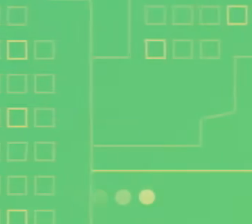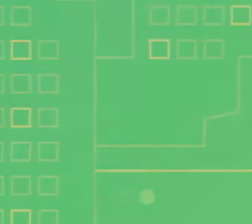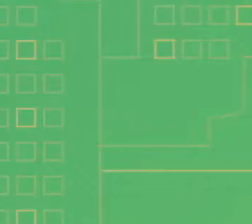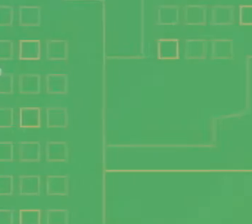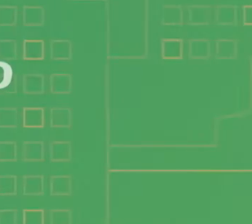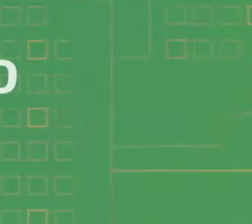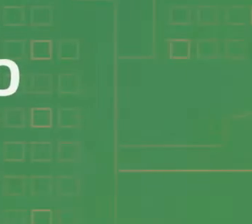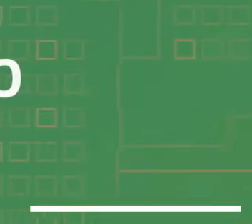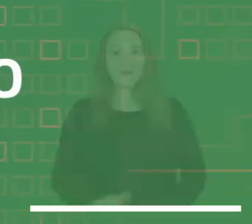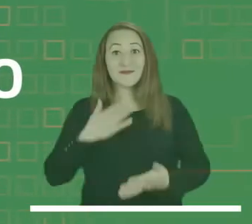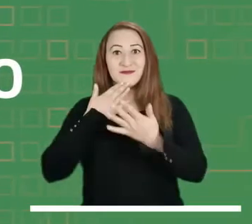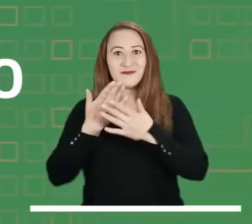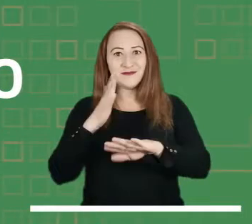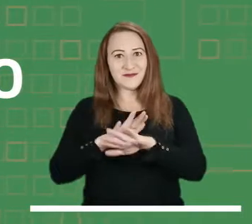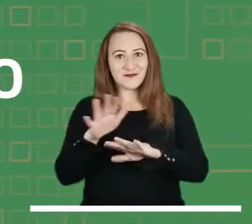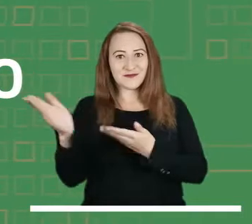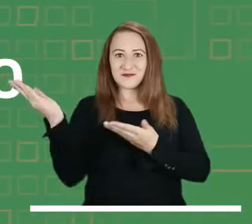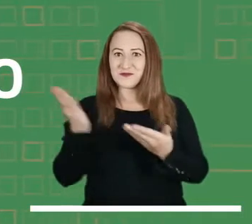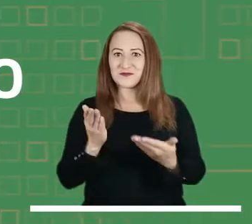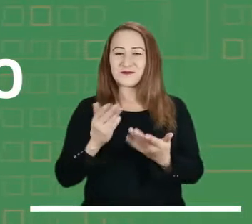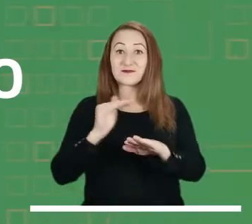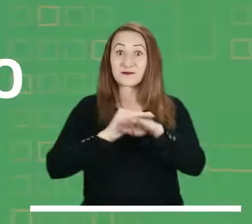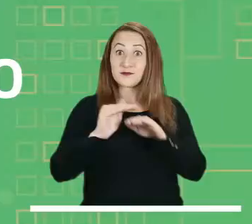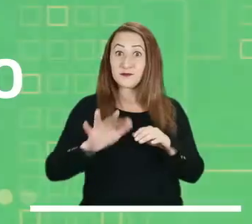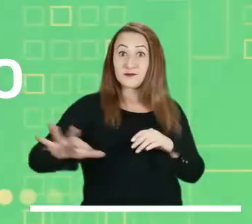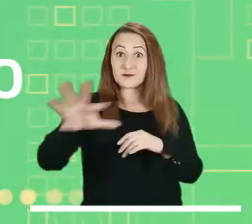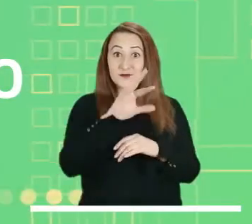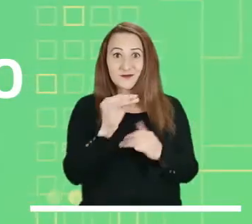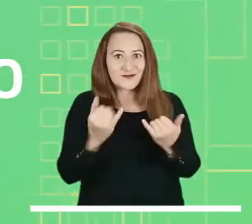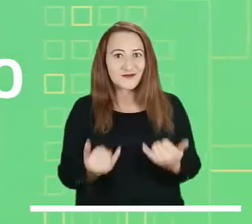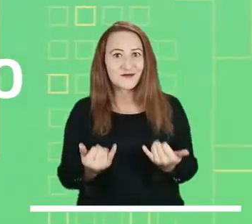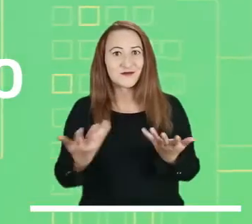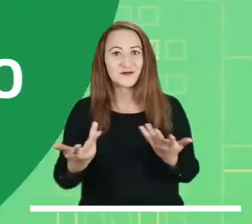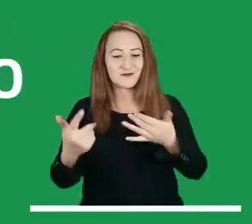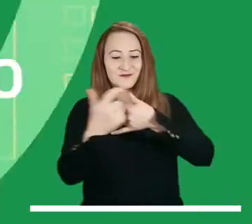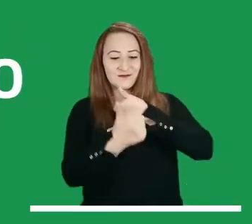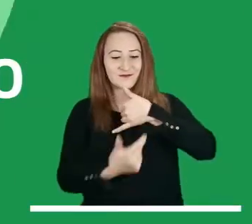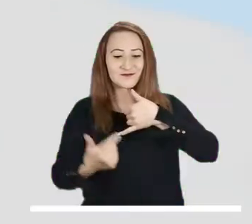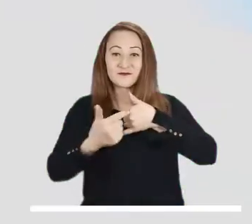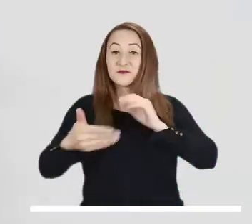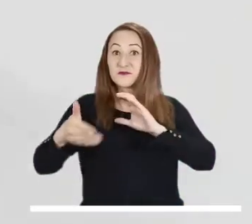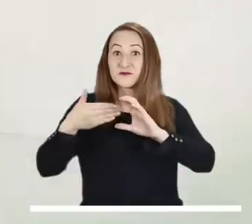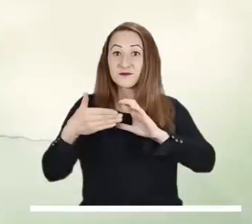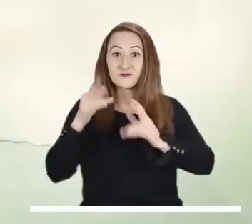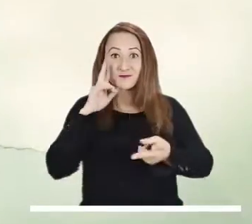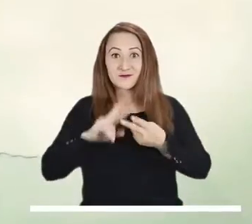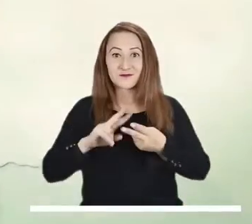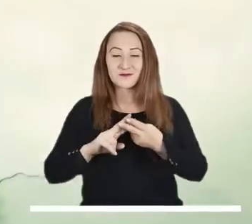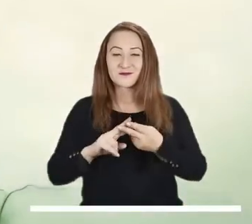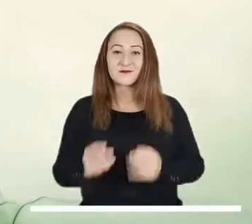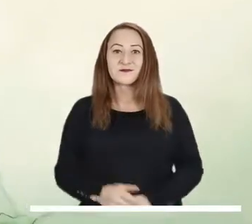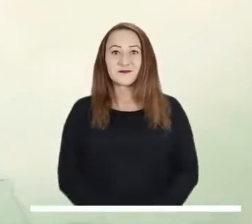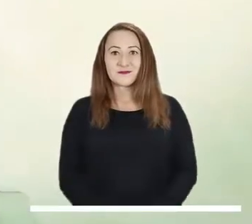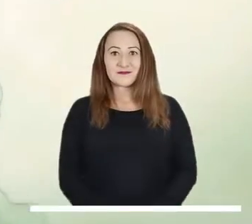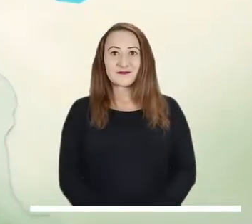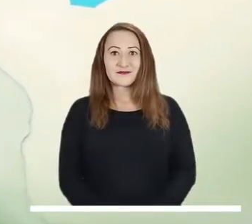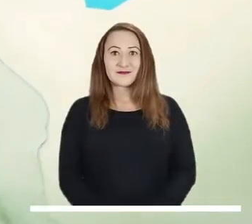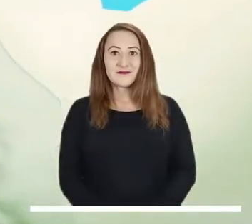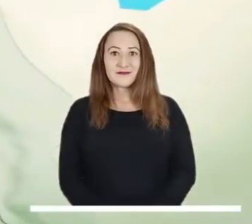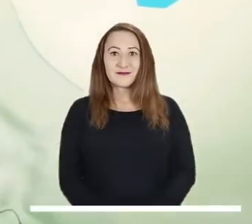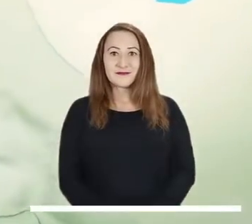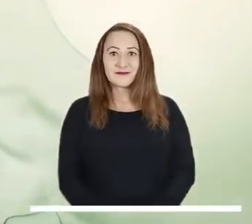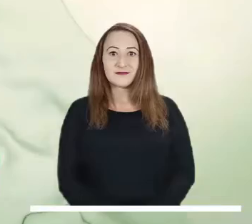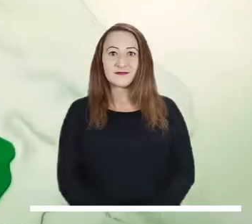Buenas tardes y bienvenidos. Los invitamos una vez más a este recorrido meteorológico por las diferentes regiones del país.